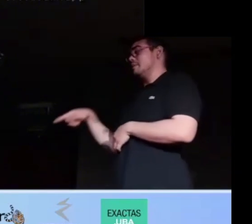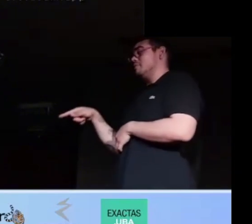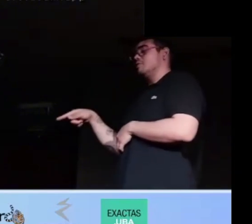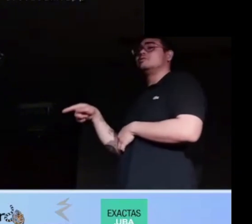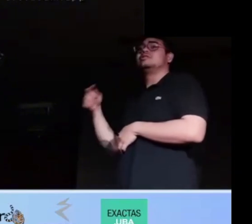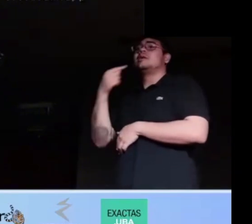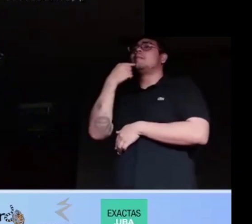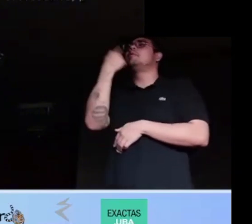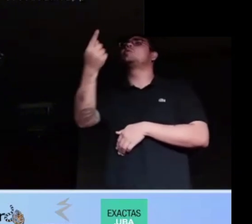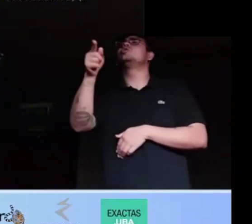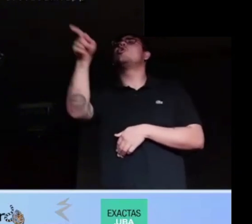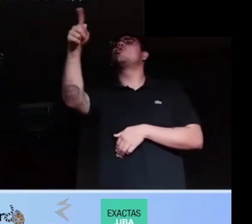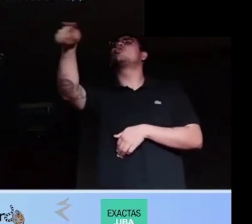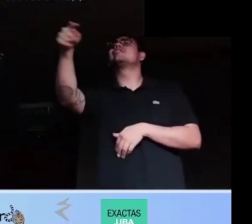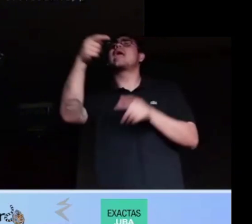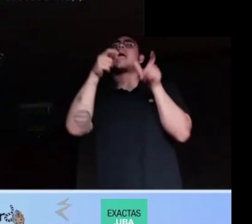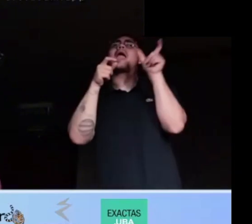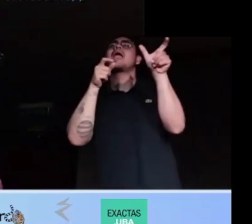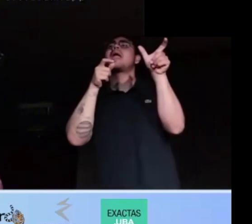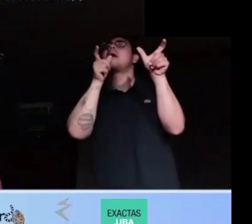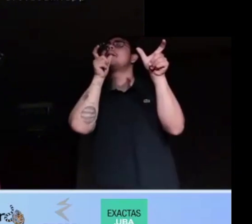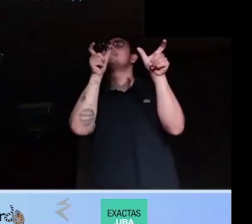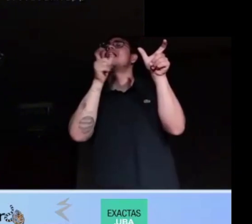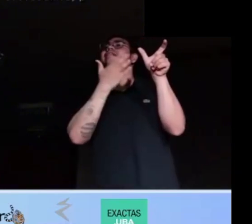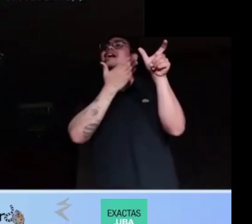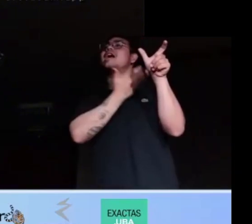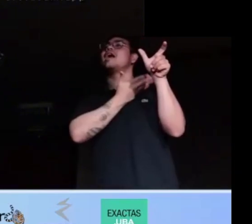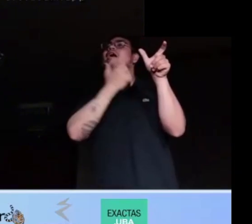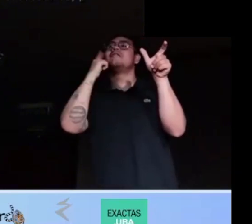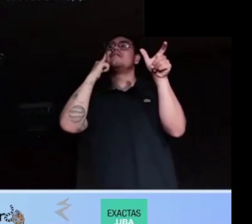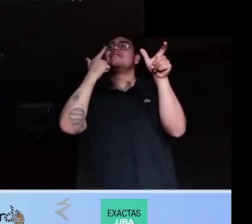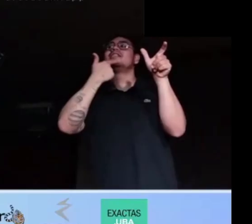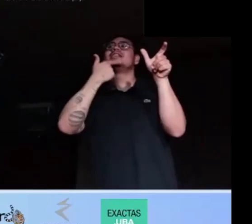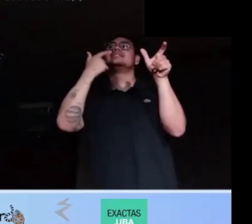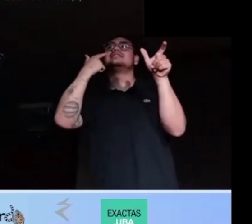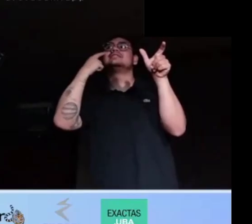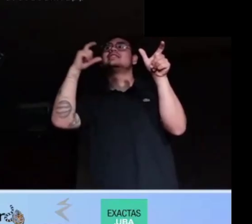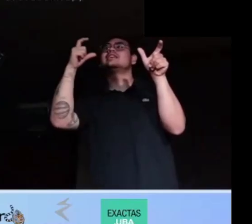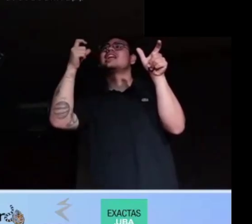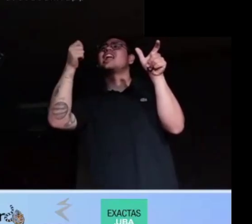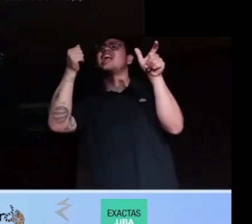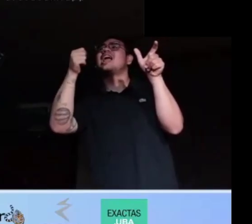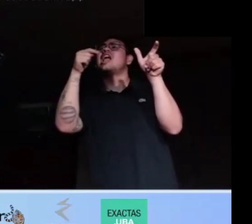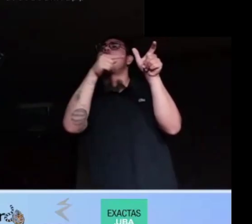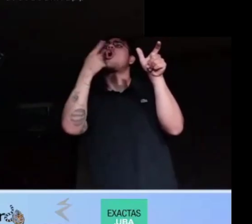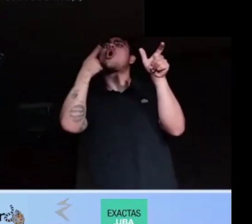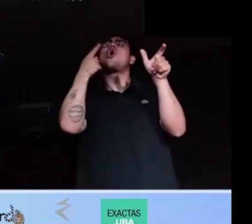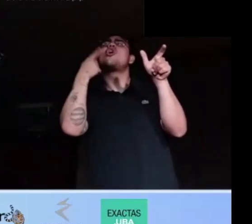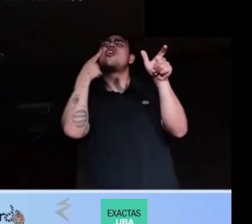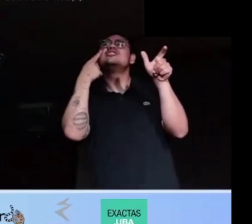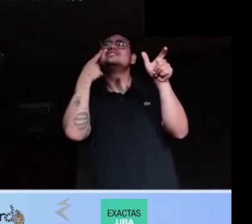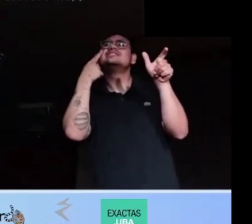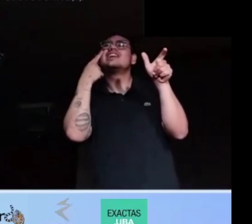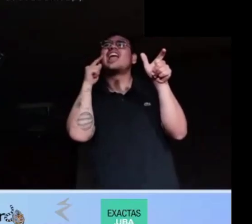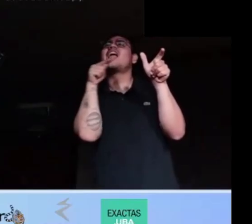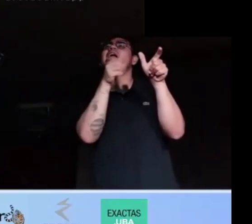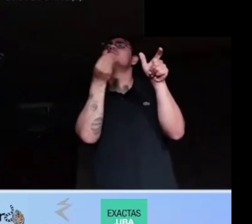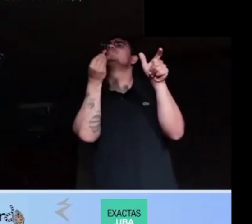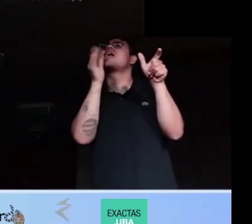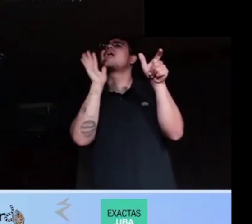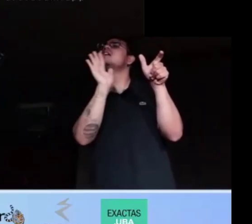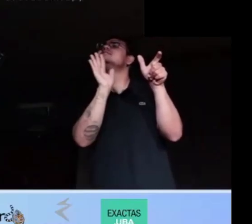respuesta fue nada. Eh, Insisto por esto, porque la física es difícil, porque no se la suele